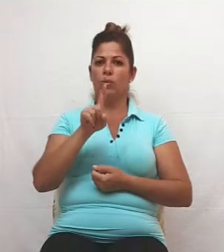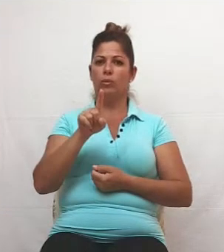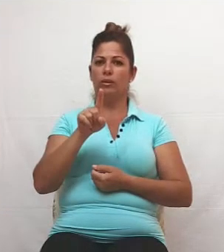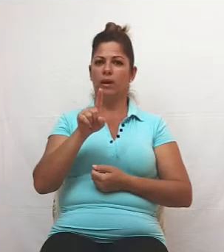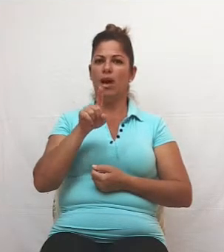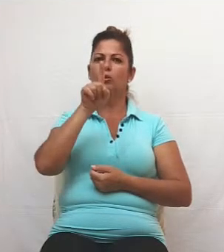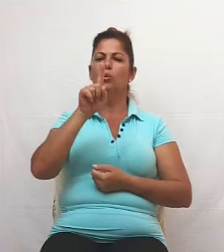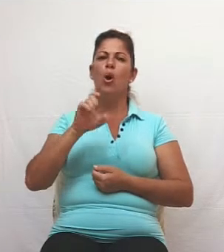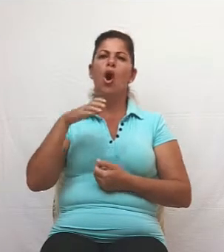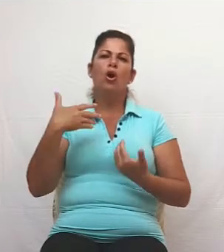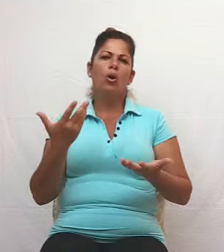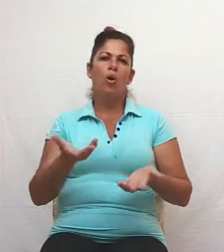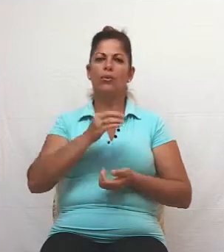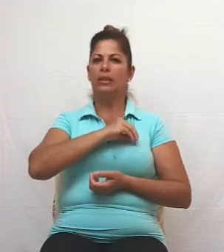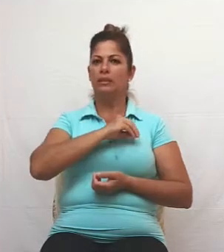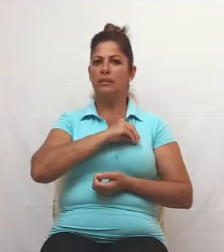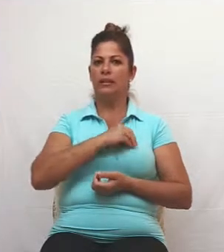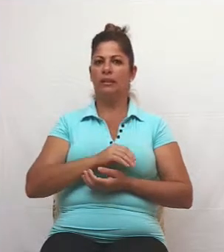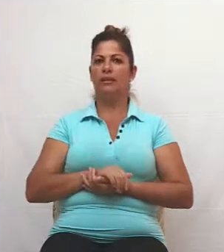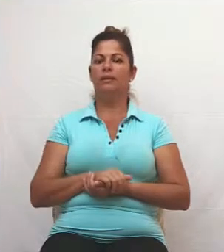preguntas sobre la vivencia